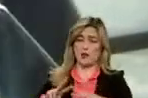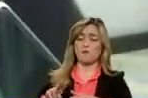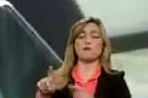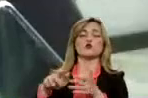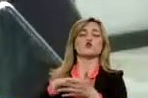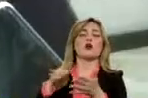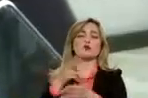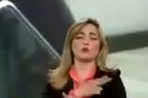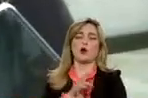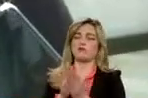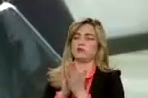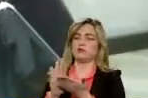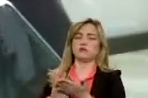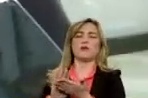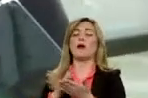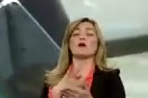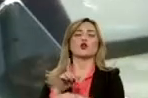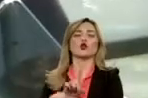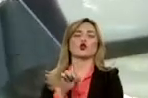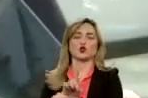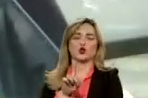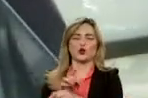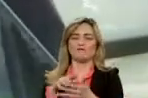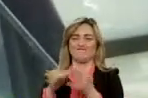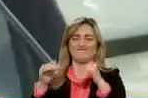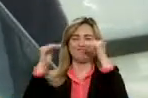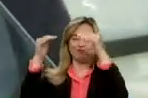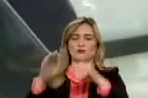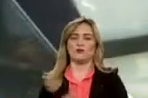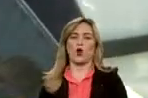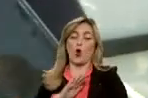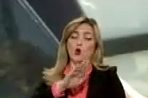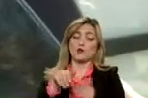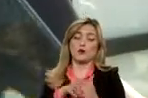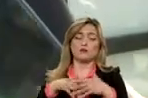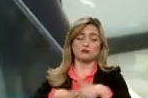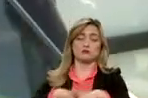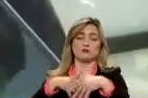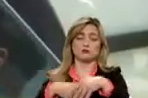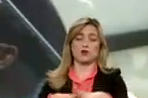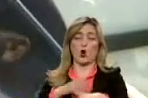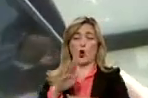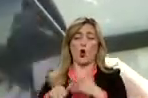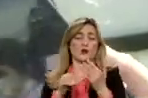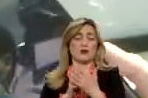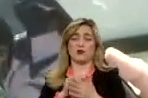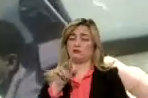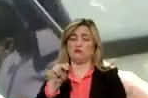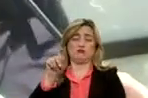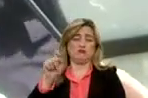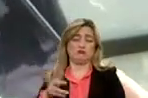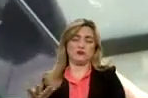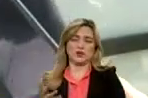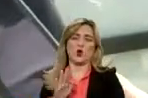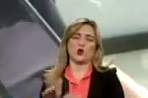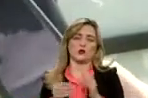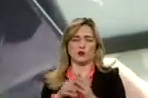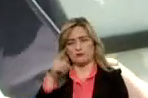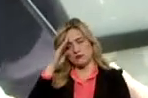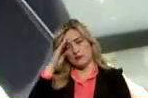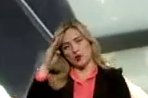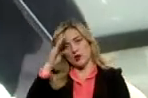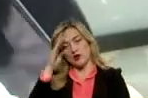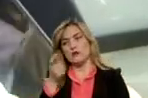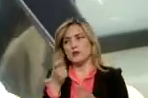Si es que en algún momento se vuelve a dar una acción, una movilización, esperamos que no sea necesario, pero si se vuelve a dar, la policía